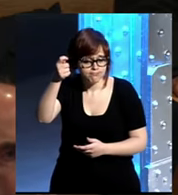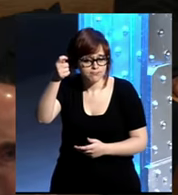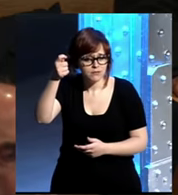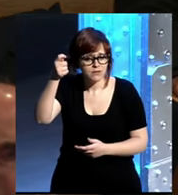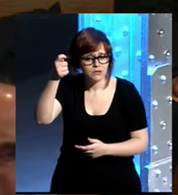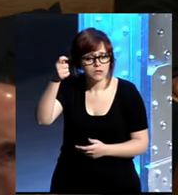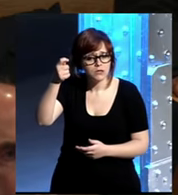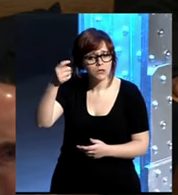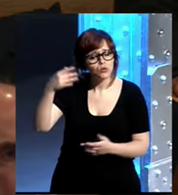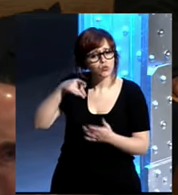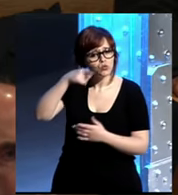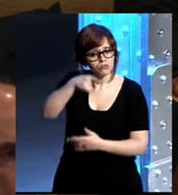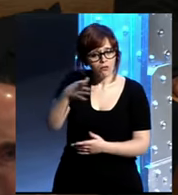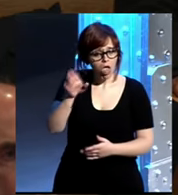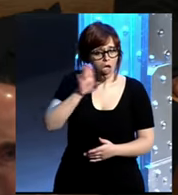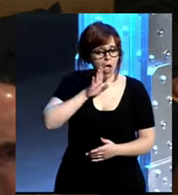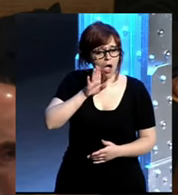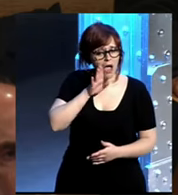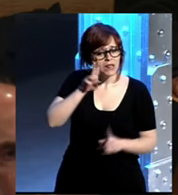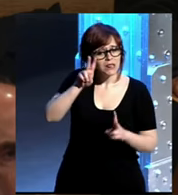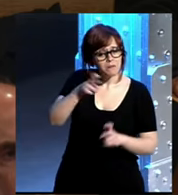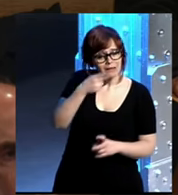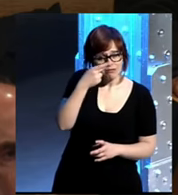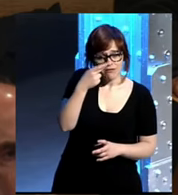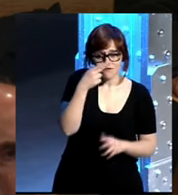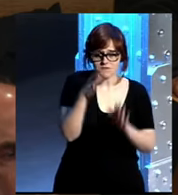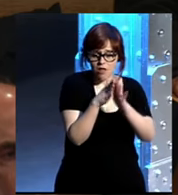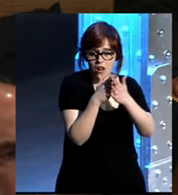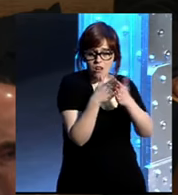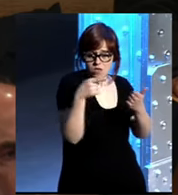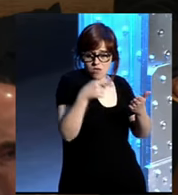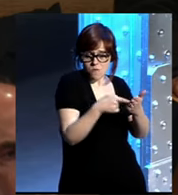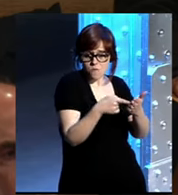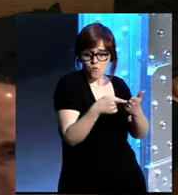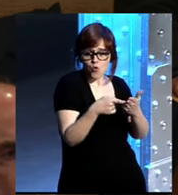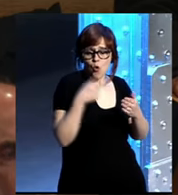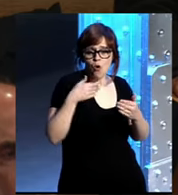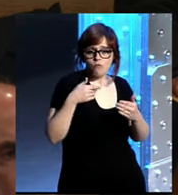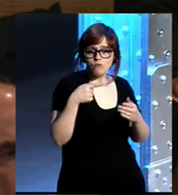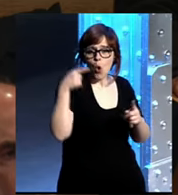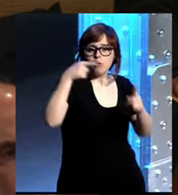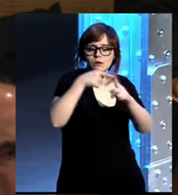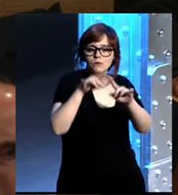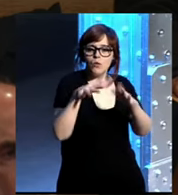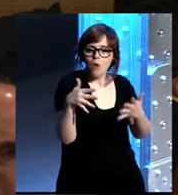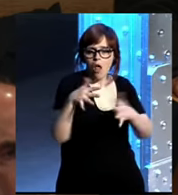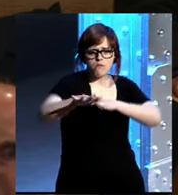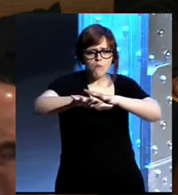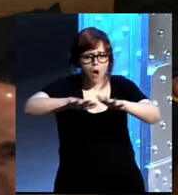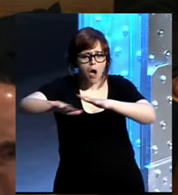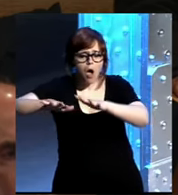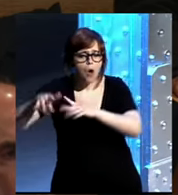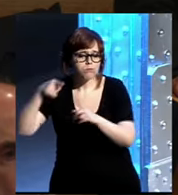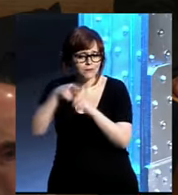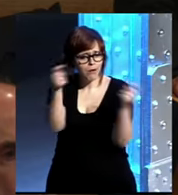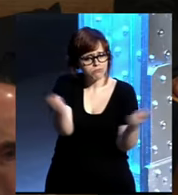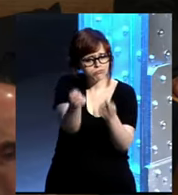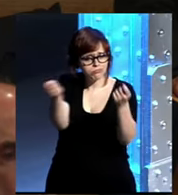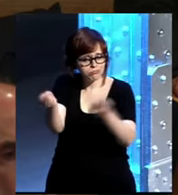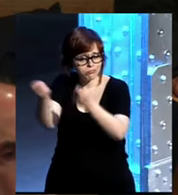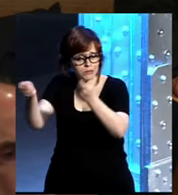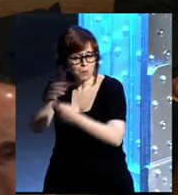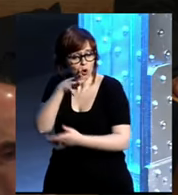Alberto Andreu, has comentado que el interés que tenéis con este libro es moverlo para promocionar, pues yo os lanzo el reto de buscar